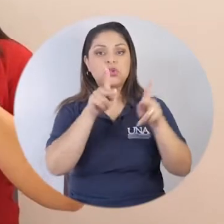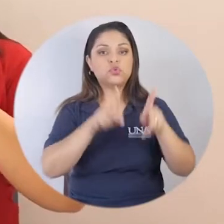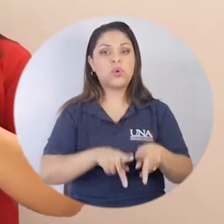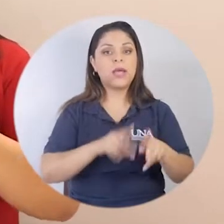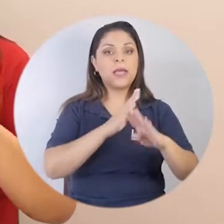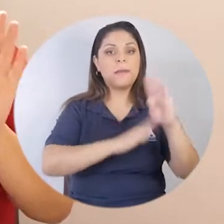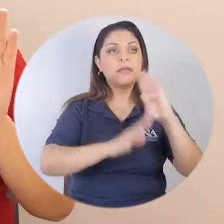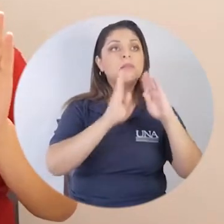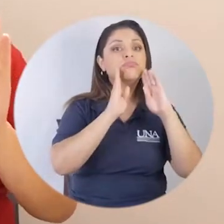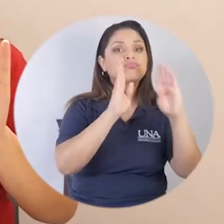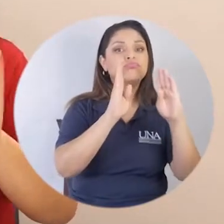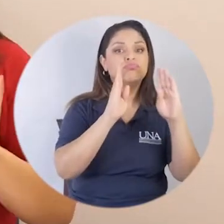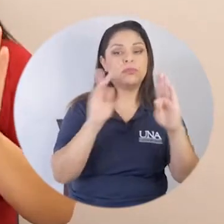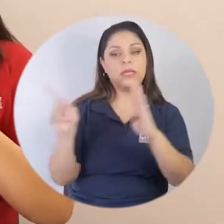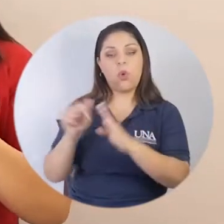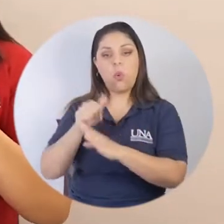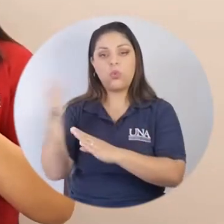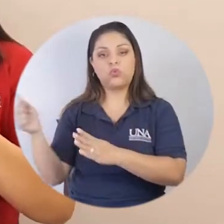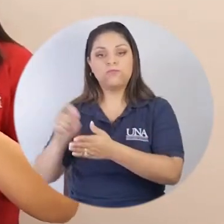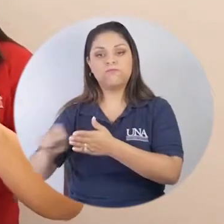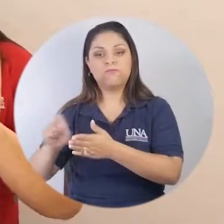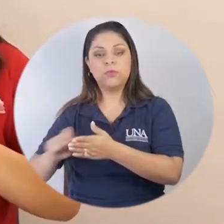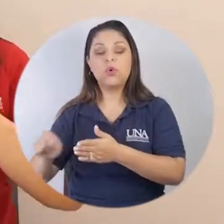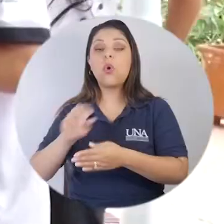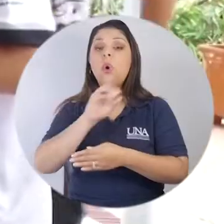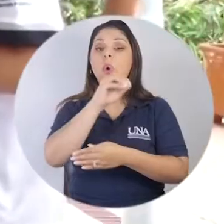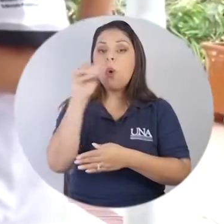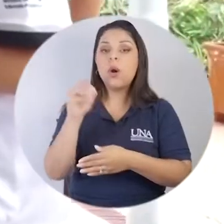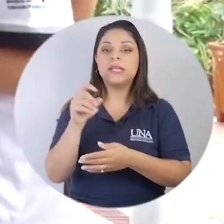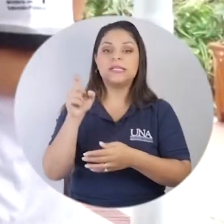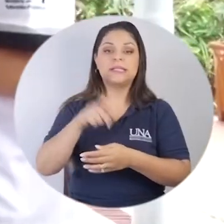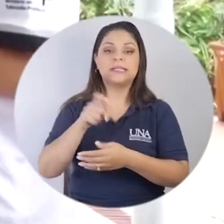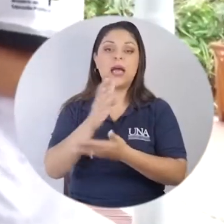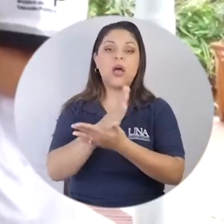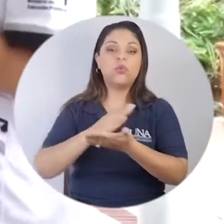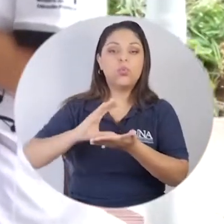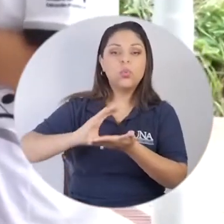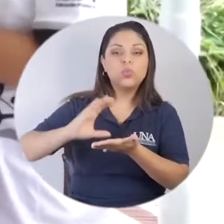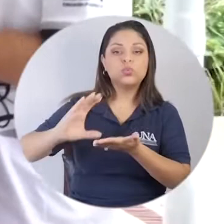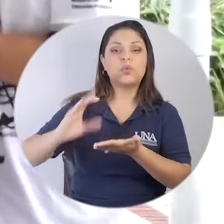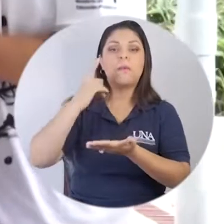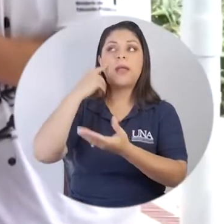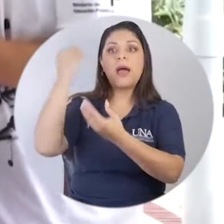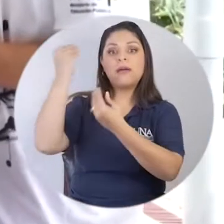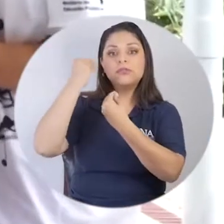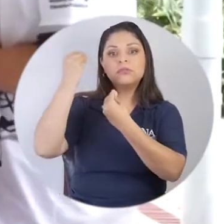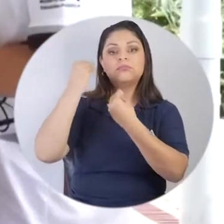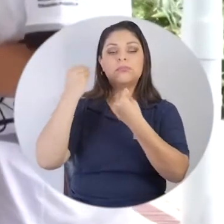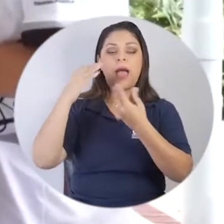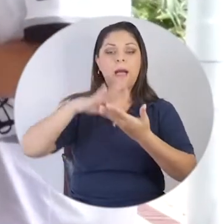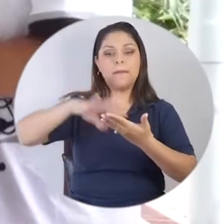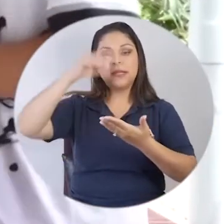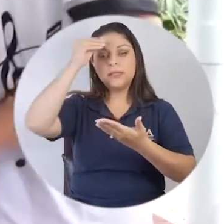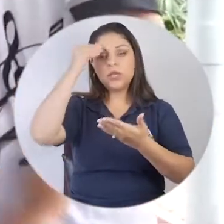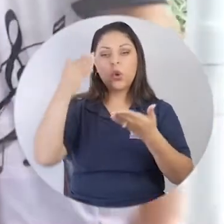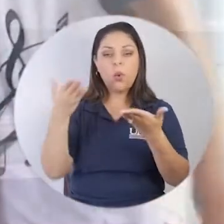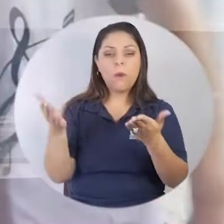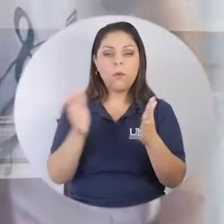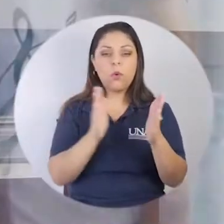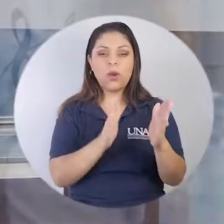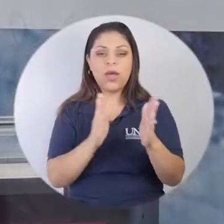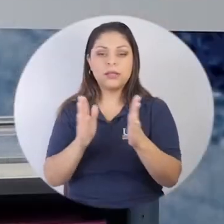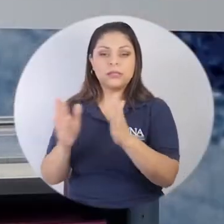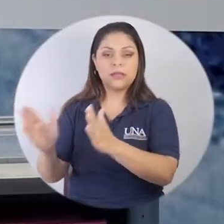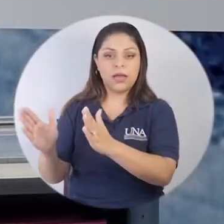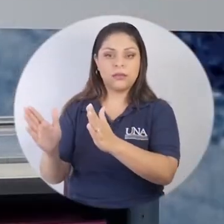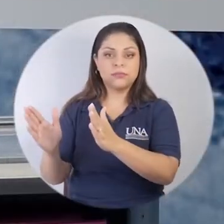tipo de asesoría de orientación, por ejemplo, para mejorar técnicas de estudio o para organizar el estudio, porque la carga académica para algunos se vuelve muy